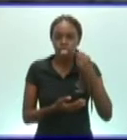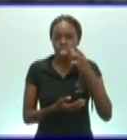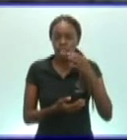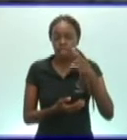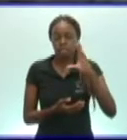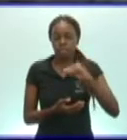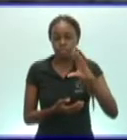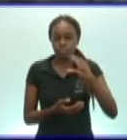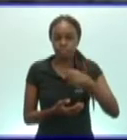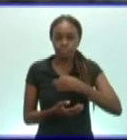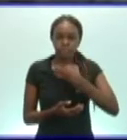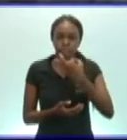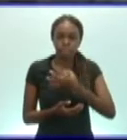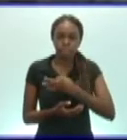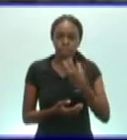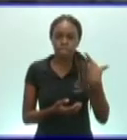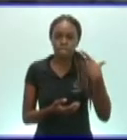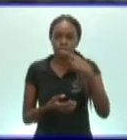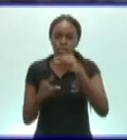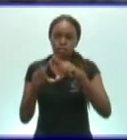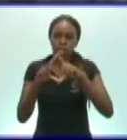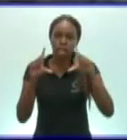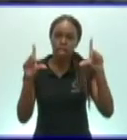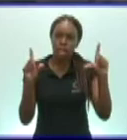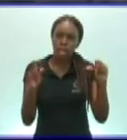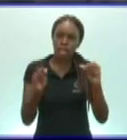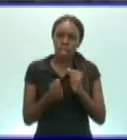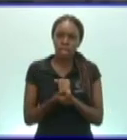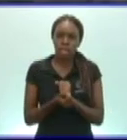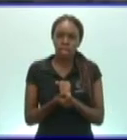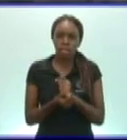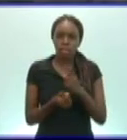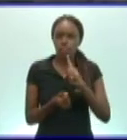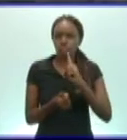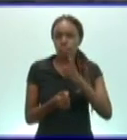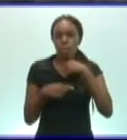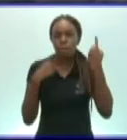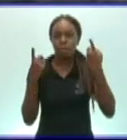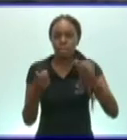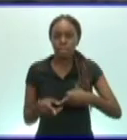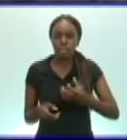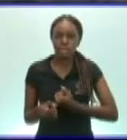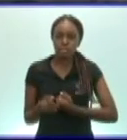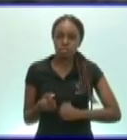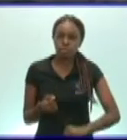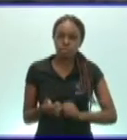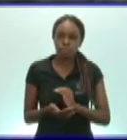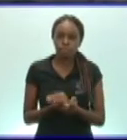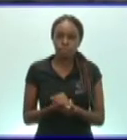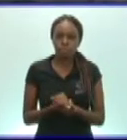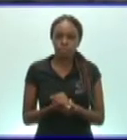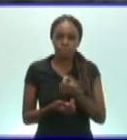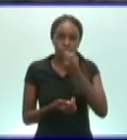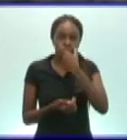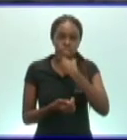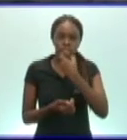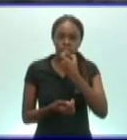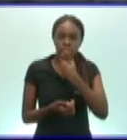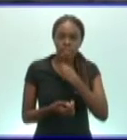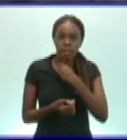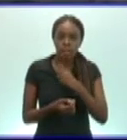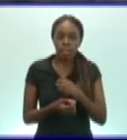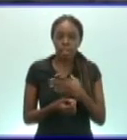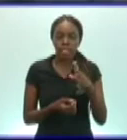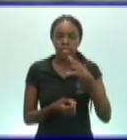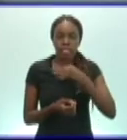a cambio de respetarle la vida a su hijo. Y Céspedes decide que fusilaran a su hijo antes que renunciar a